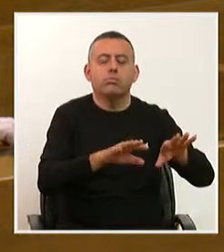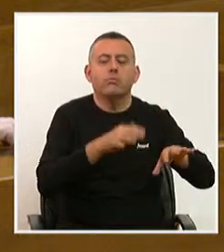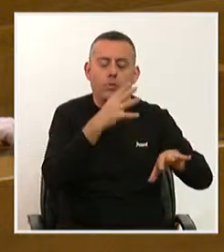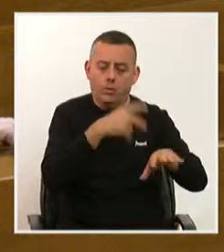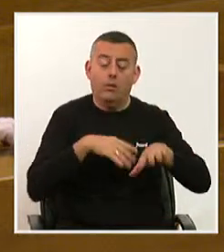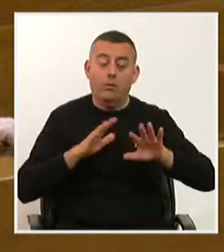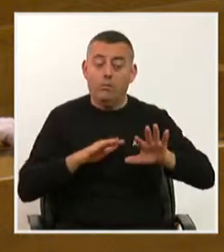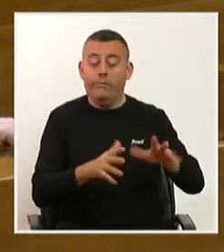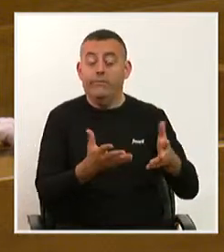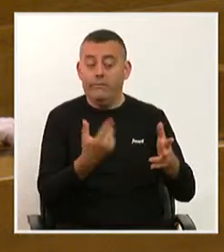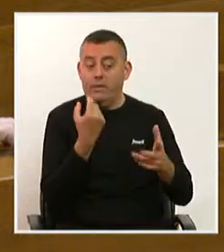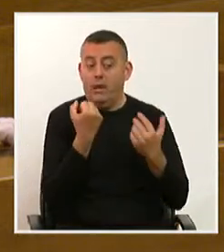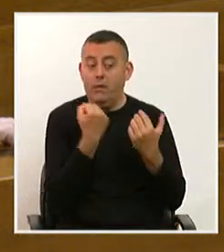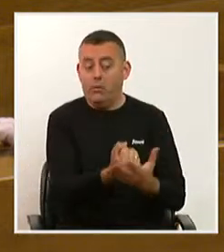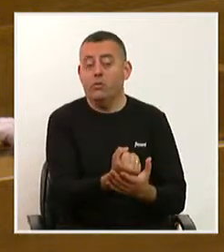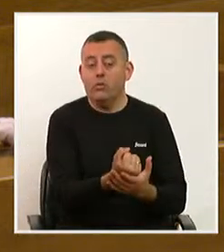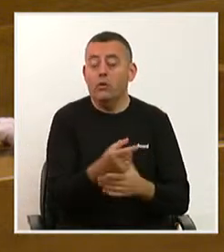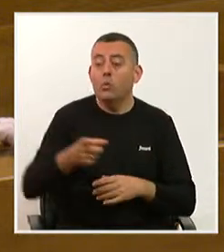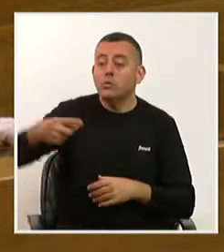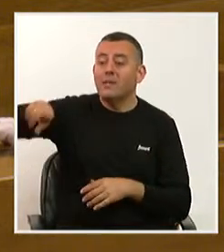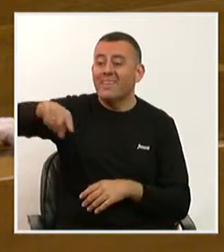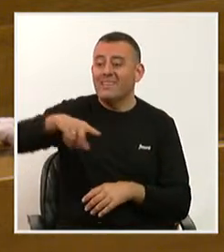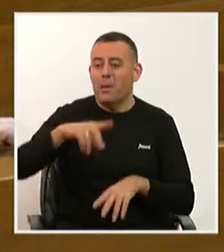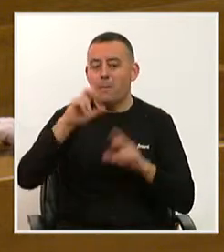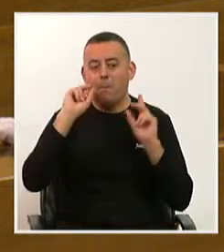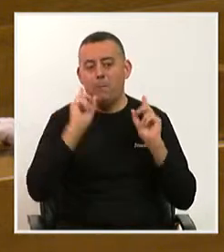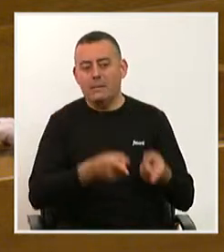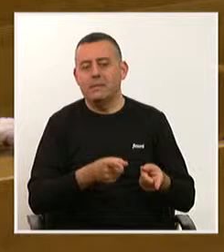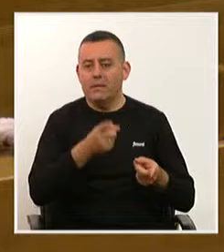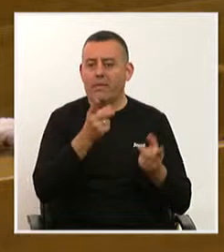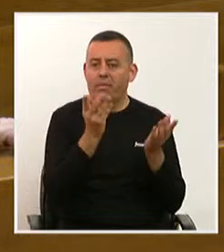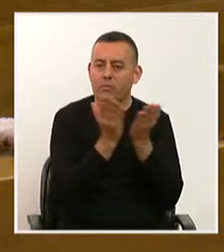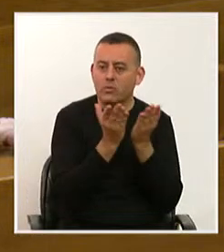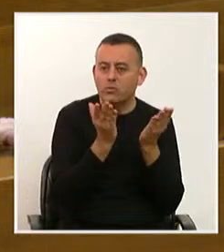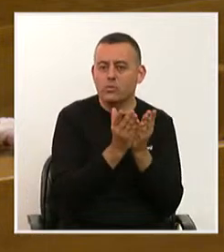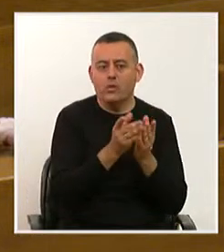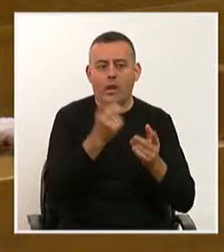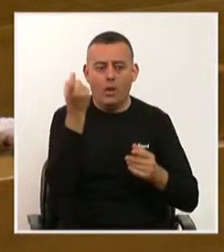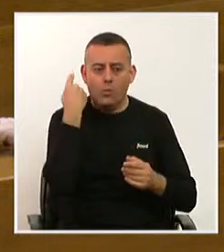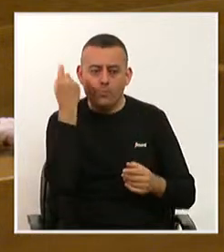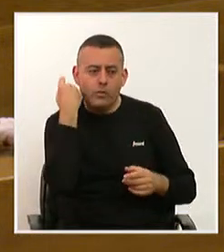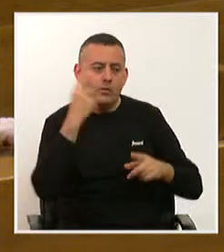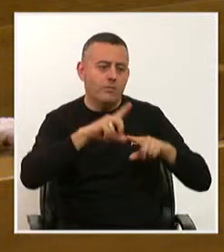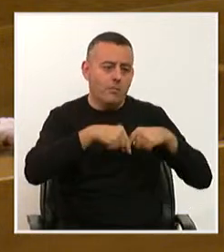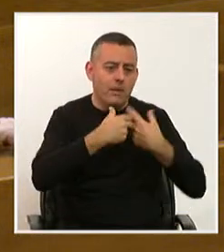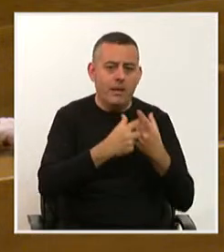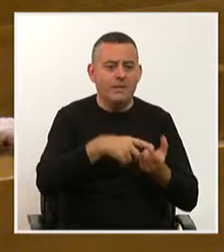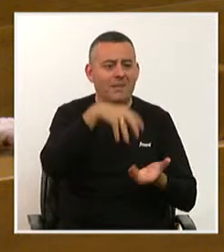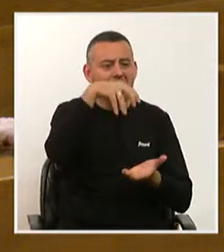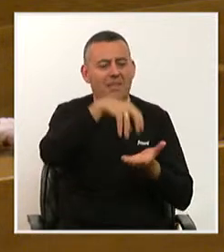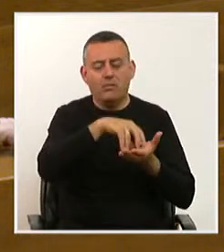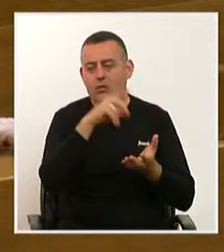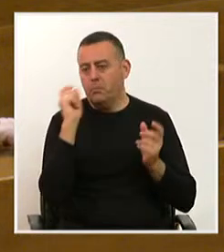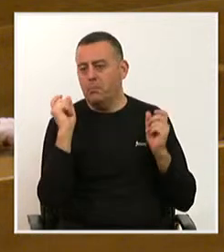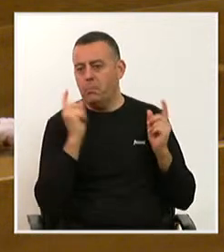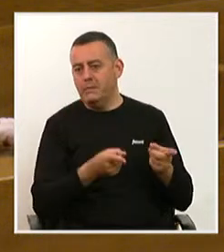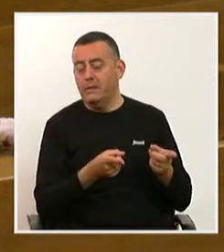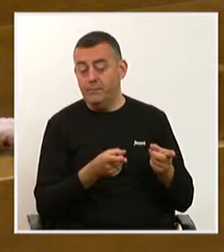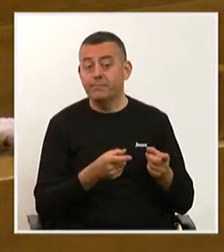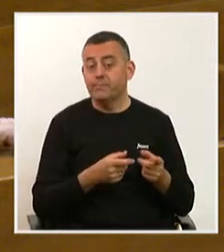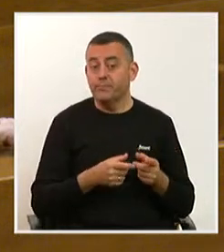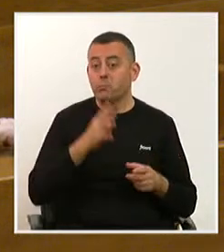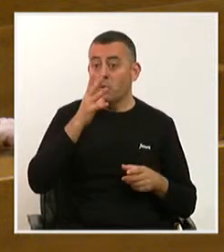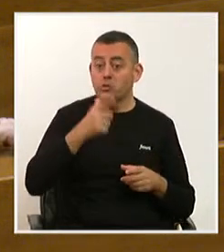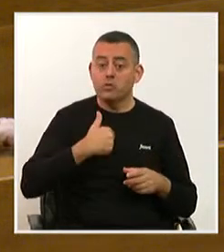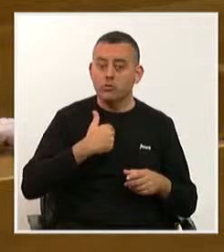los centros por eso por eso me comprometí con los míos aquí iba a luchar hasta el final por el bienestar de la educación de esta